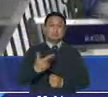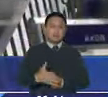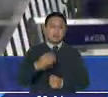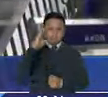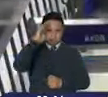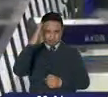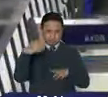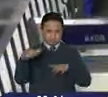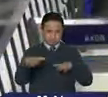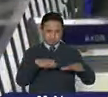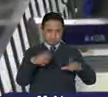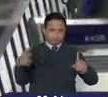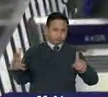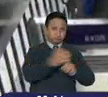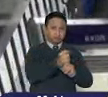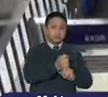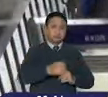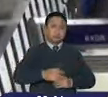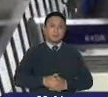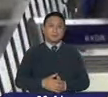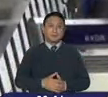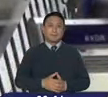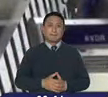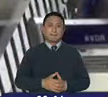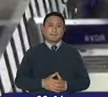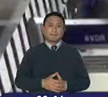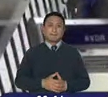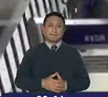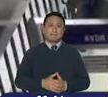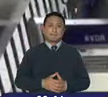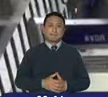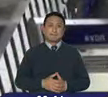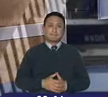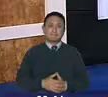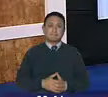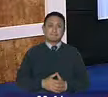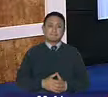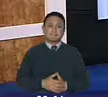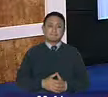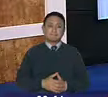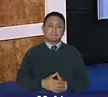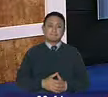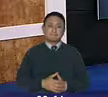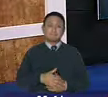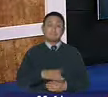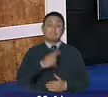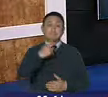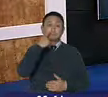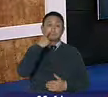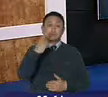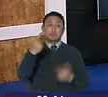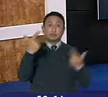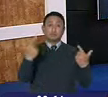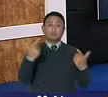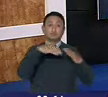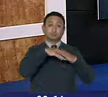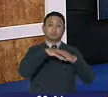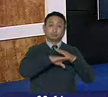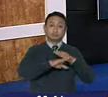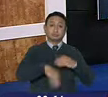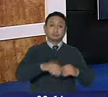entidades de primera respuesta. Informó José Morales. Un hombre armado irrumpió en un spa